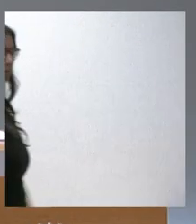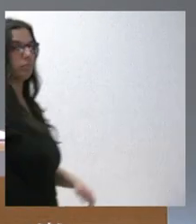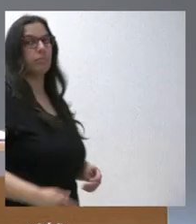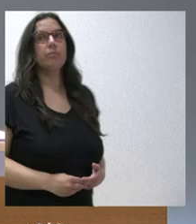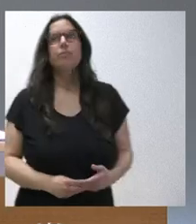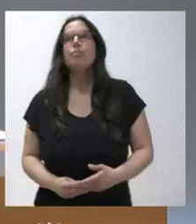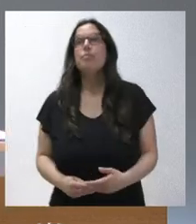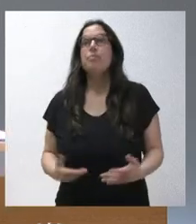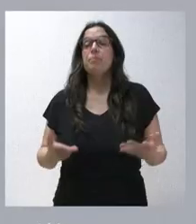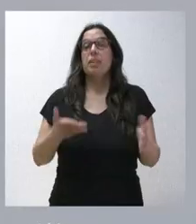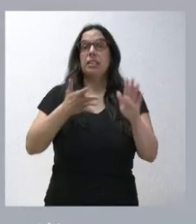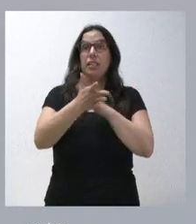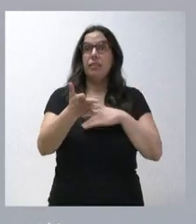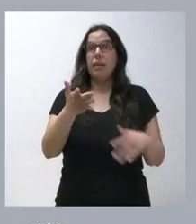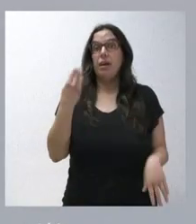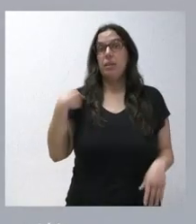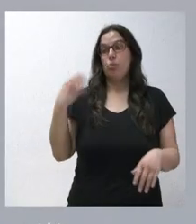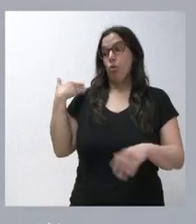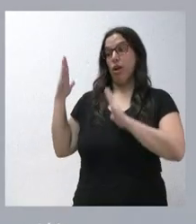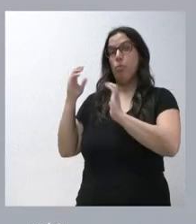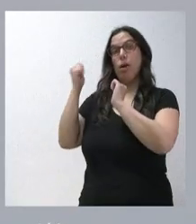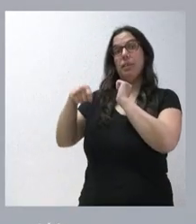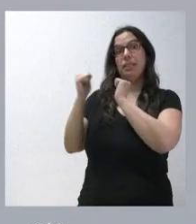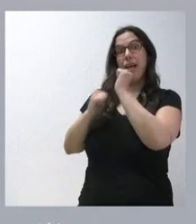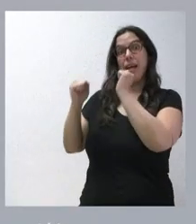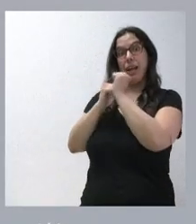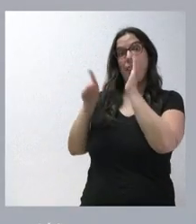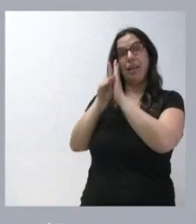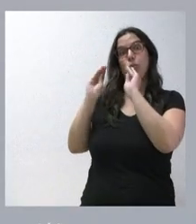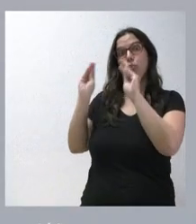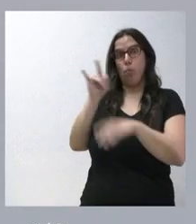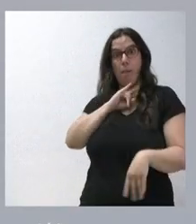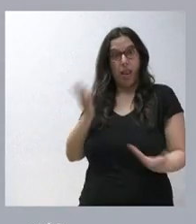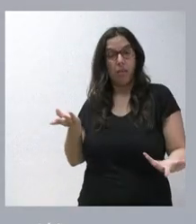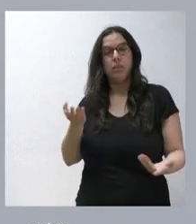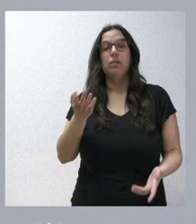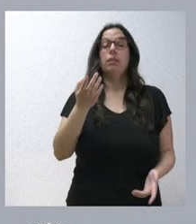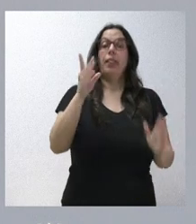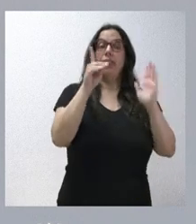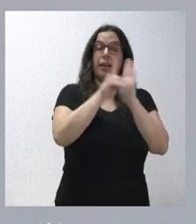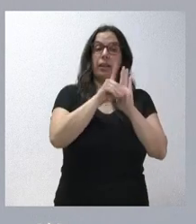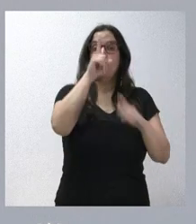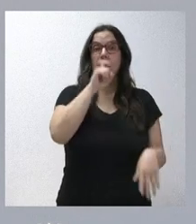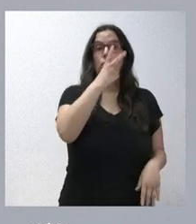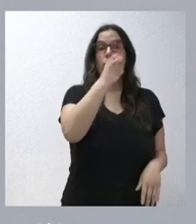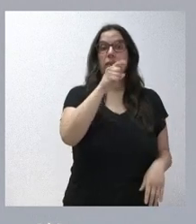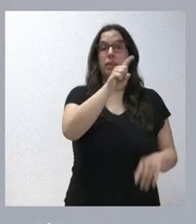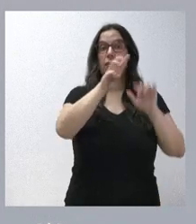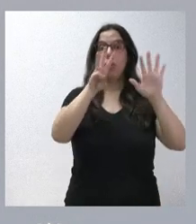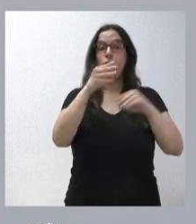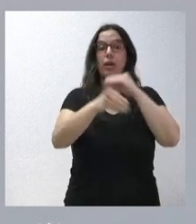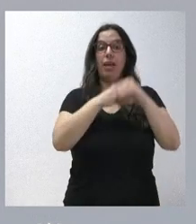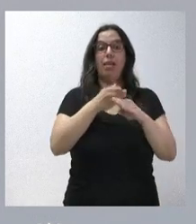No sí creo que lo he explicado en alguna ocasión el decreto del año 18 lo que hace es desarrollar una ley del año